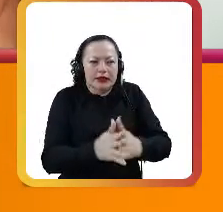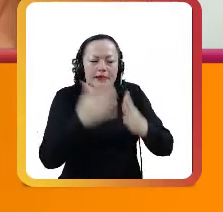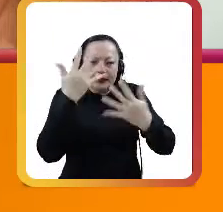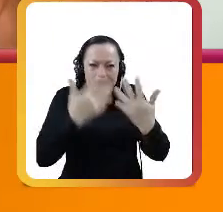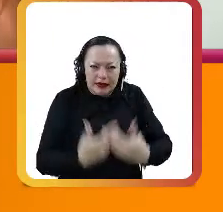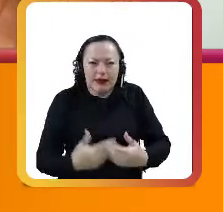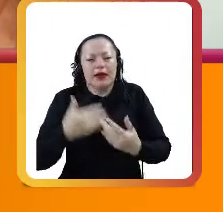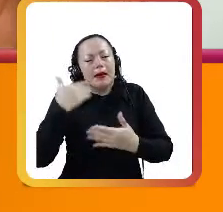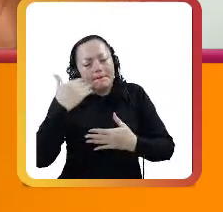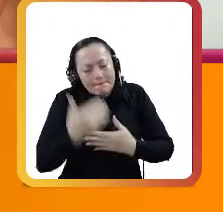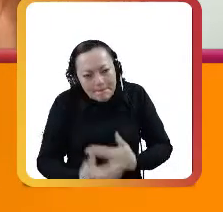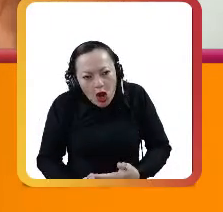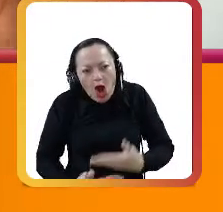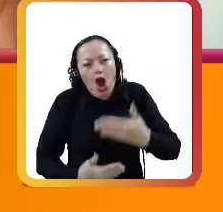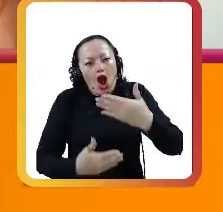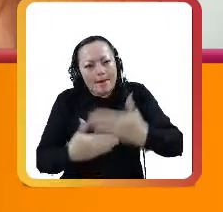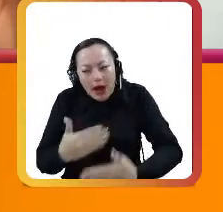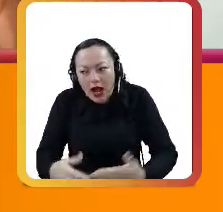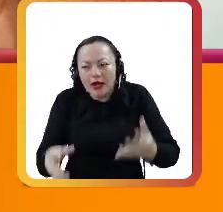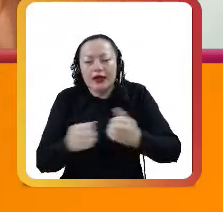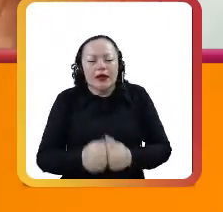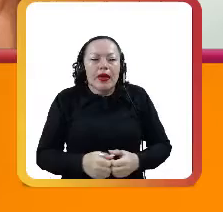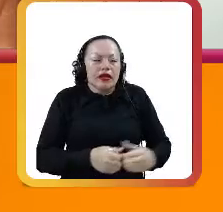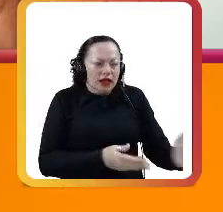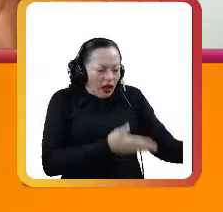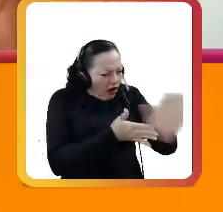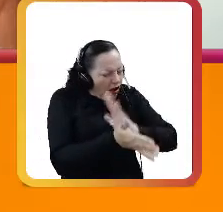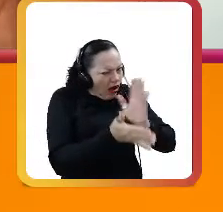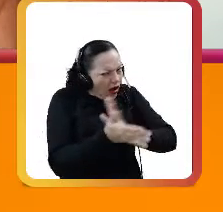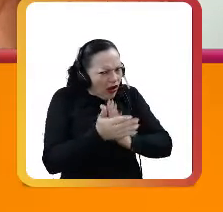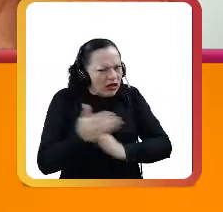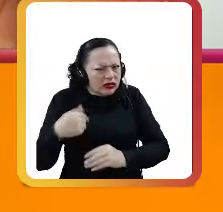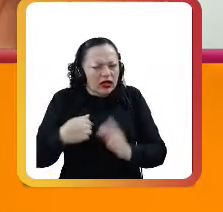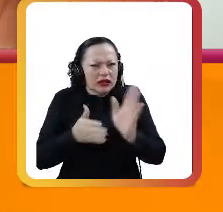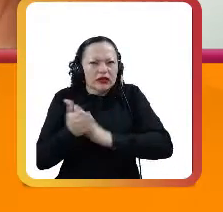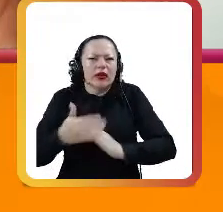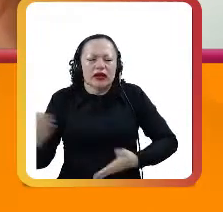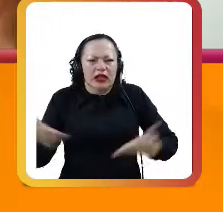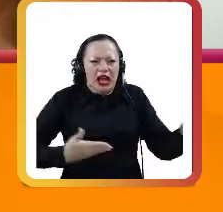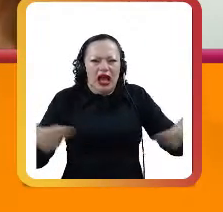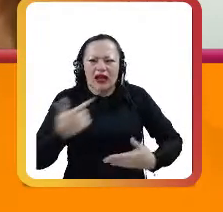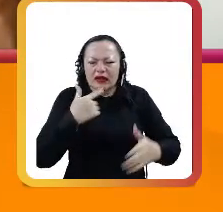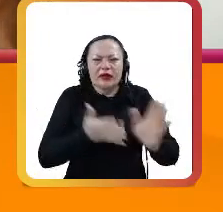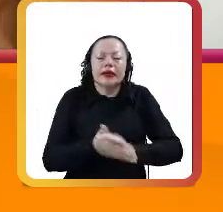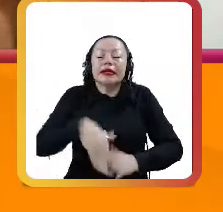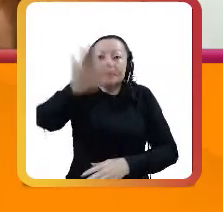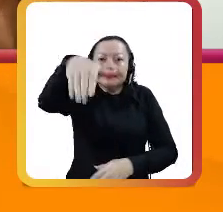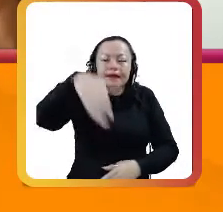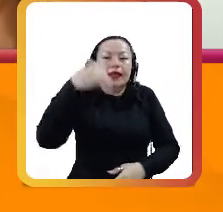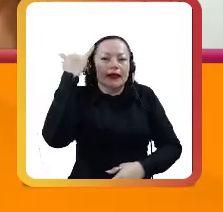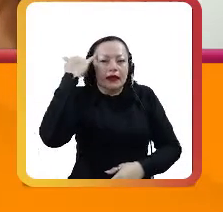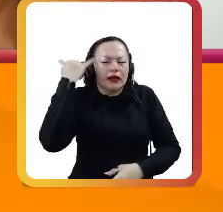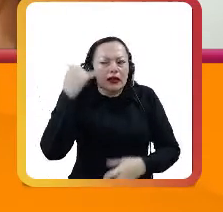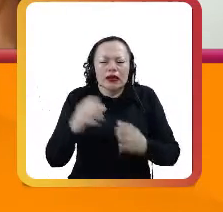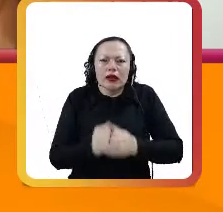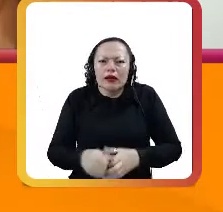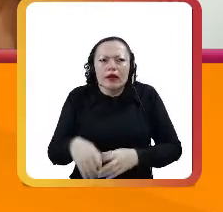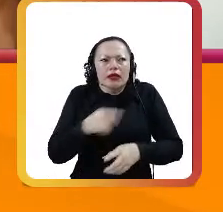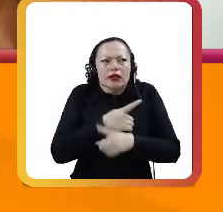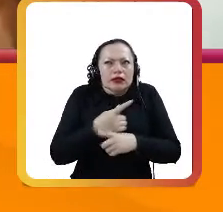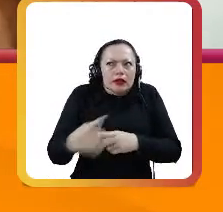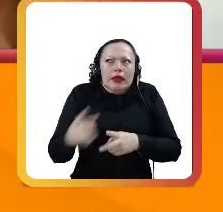y este fin de semana vía telefónica me lo expresaban, me decían algunos locales comerciales donde decían, hey, llevamos varios